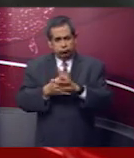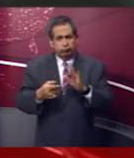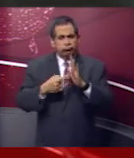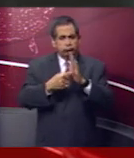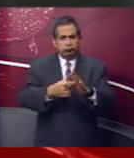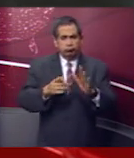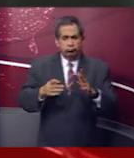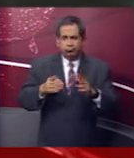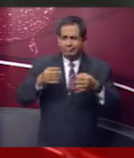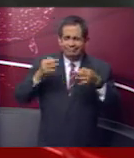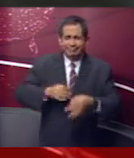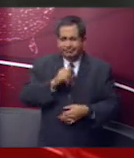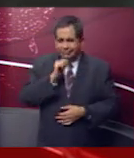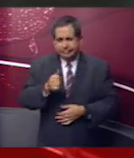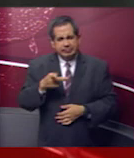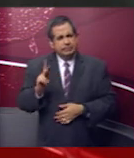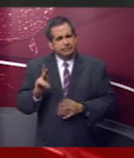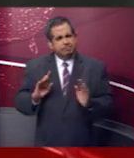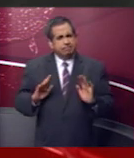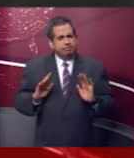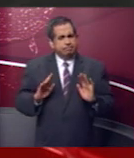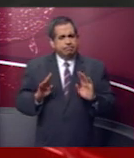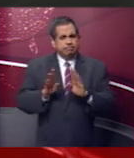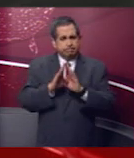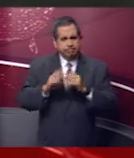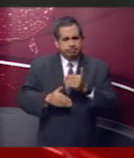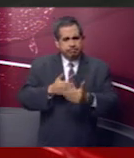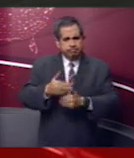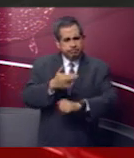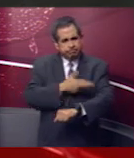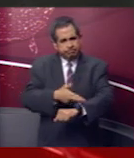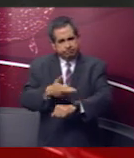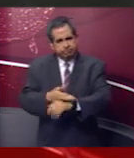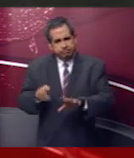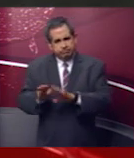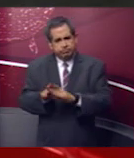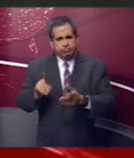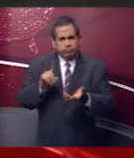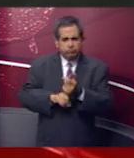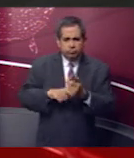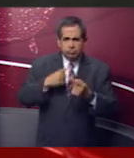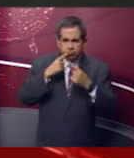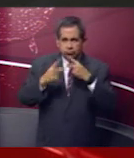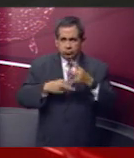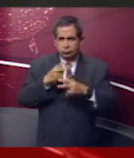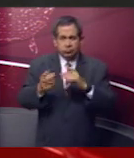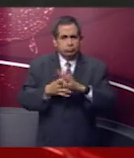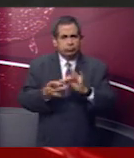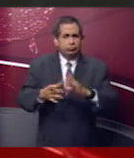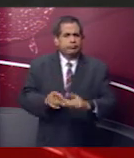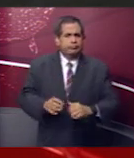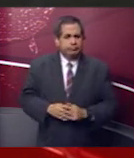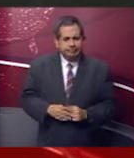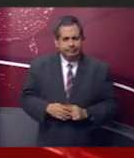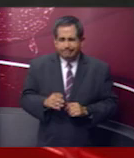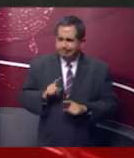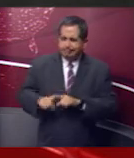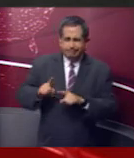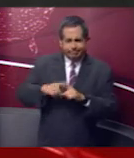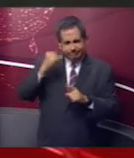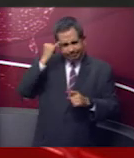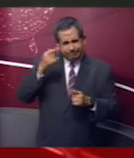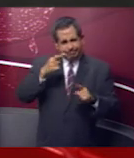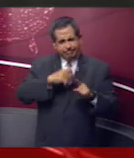expuso, no la formalizó, pero ahora nos da mucho gusto que lo haya retomado el senador Manlio Fabio Beltrones y que se haya suscrito la iniciativa por diferentes